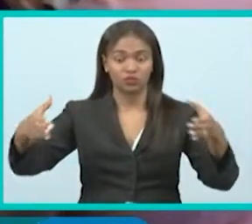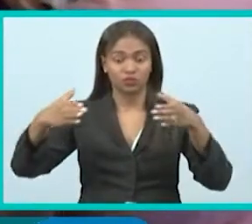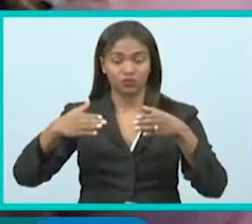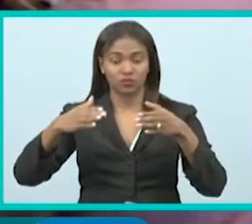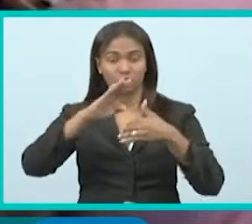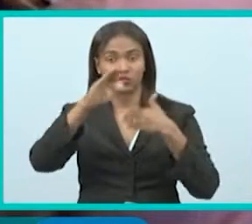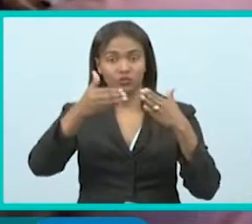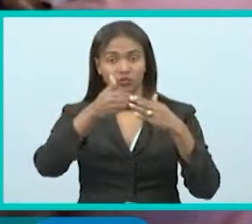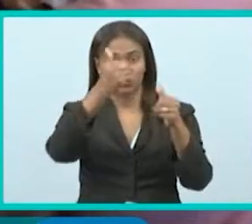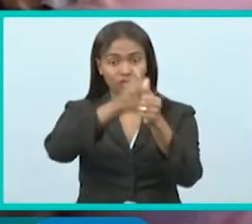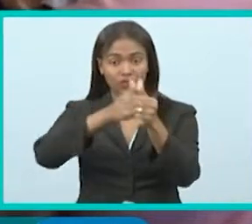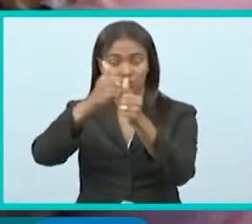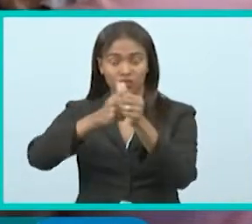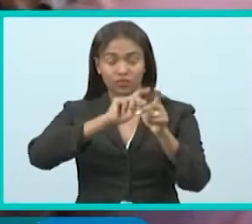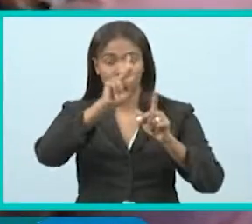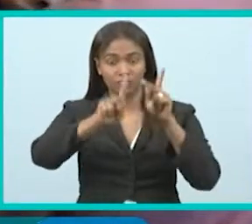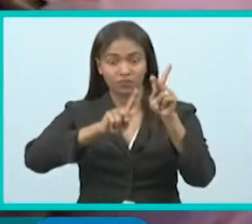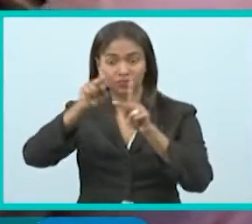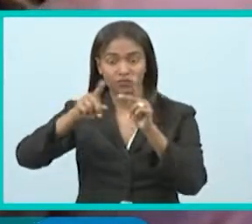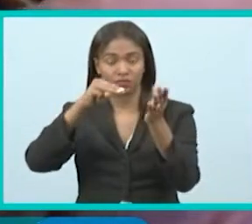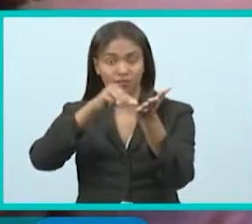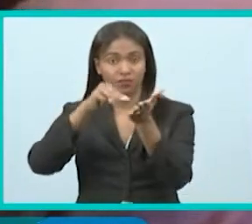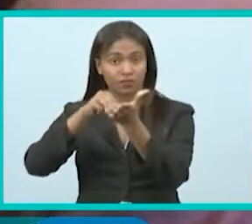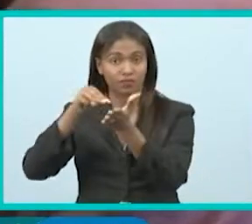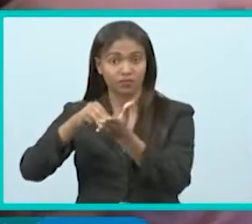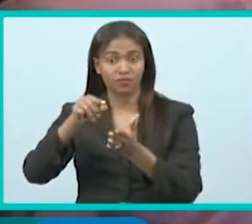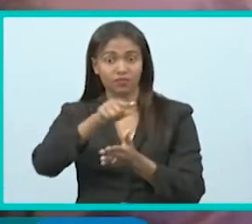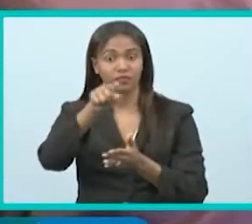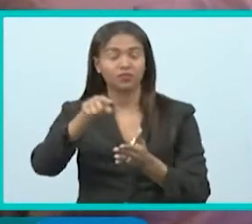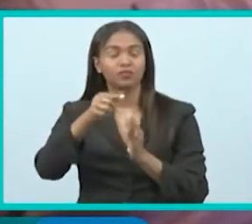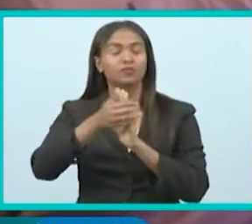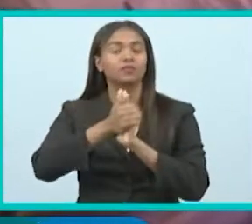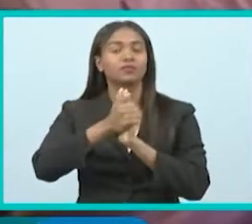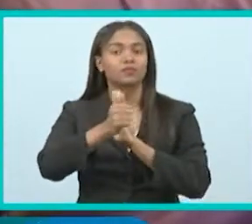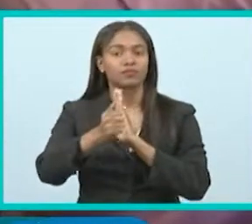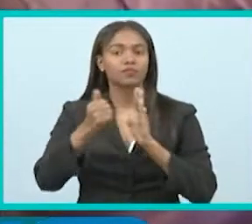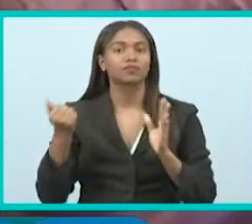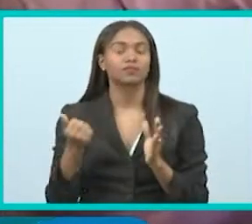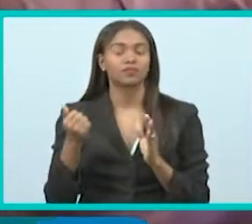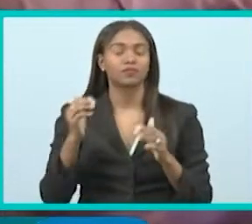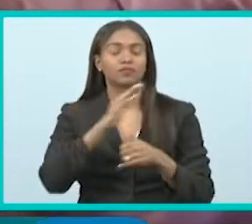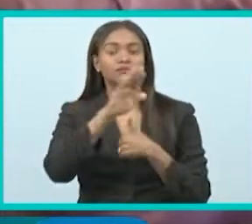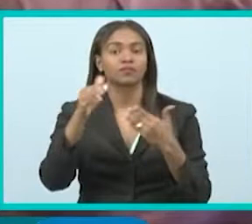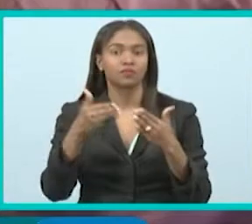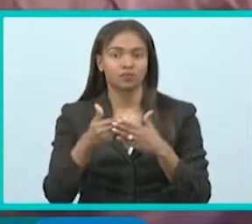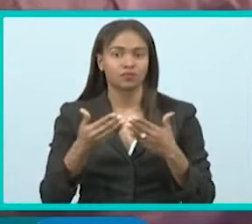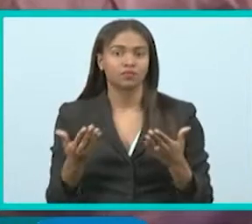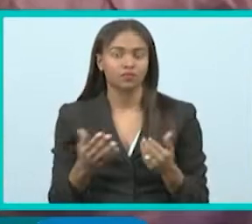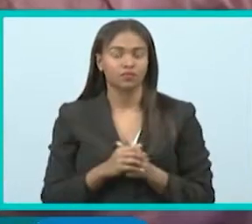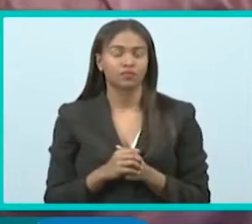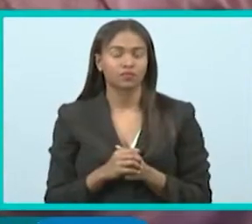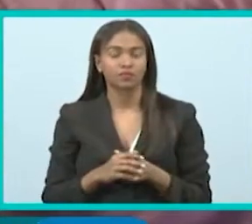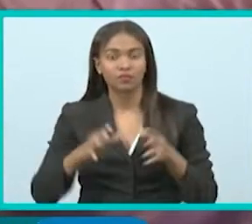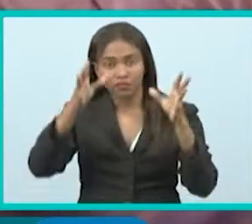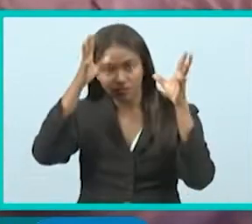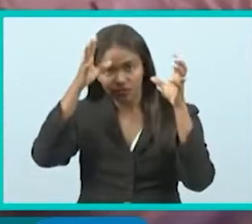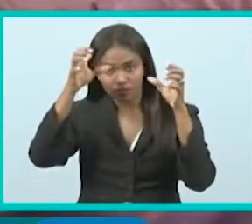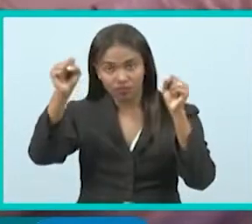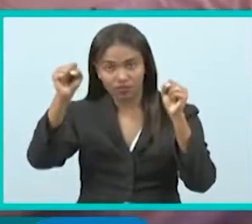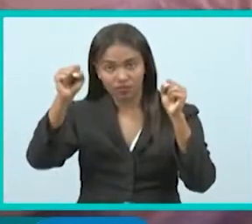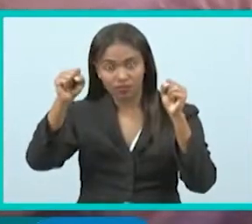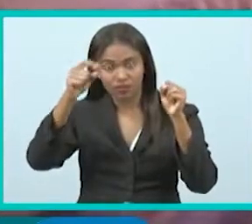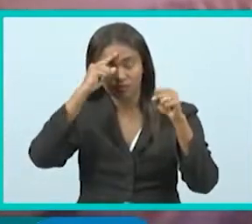cada una de las sociedades médicas, especialistas en sentido general, presidentes